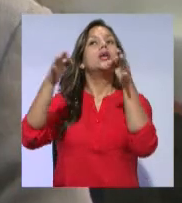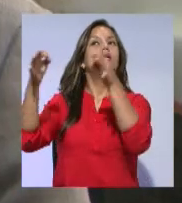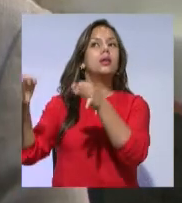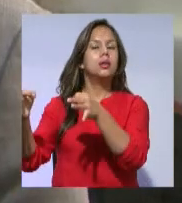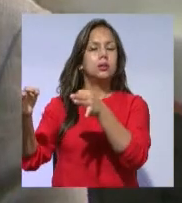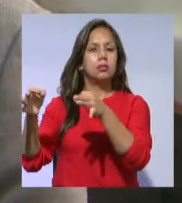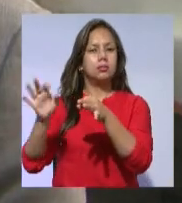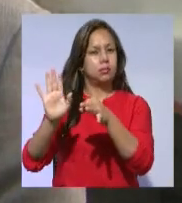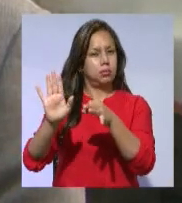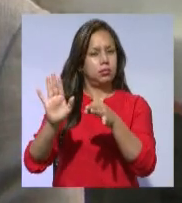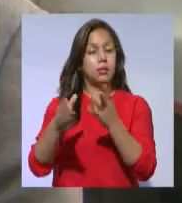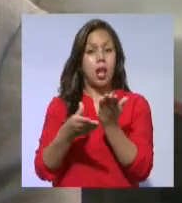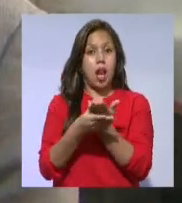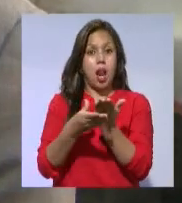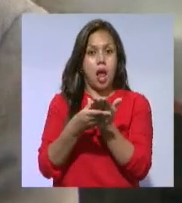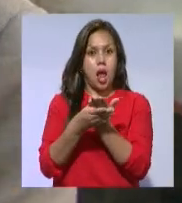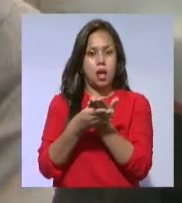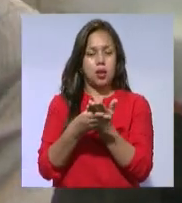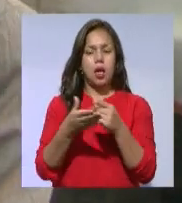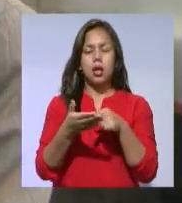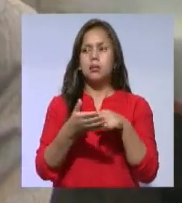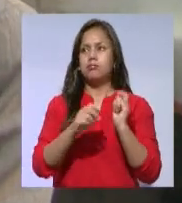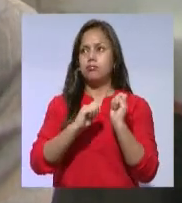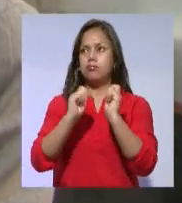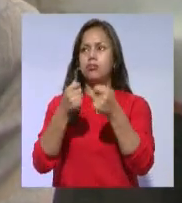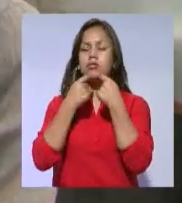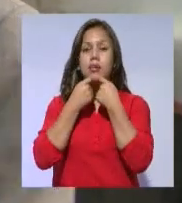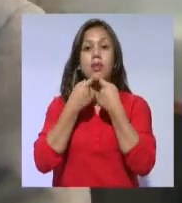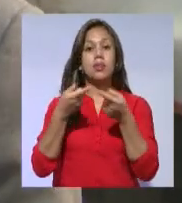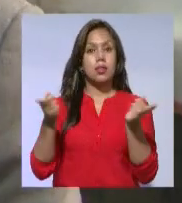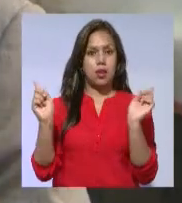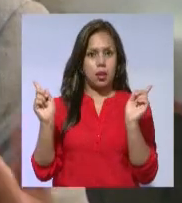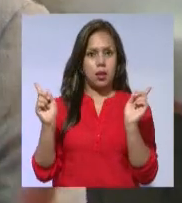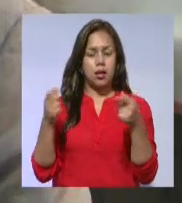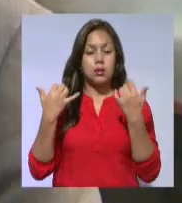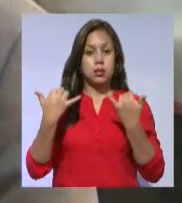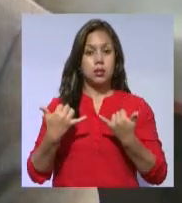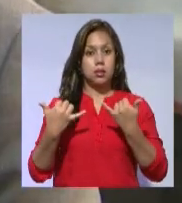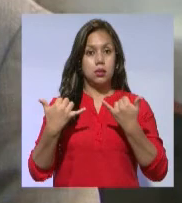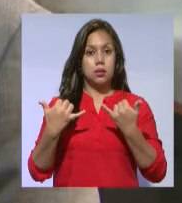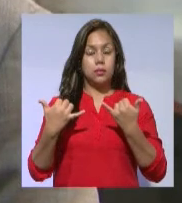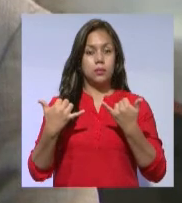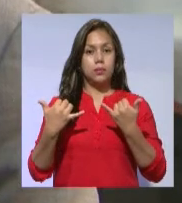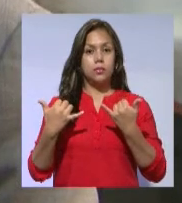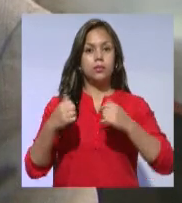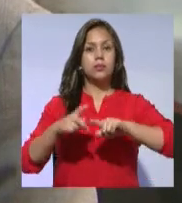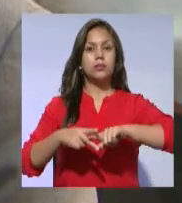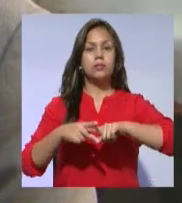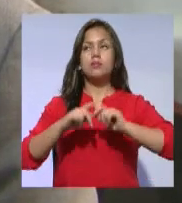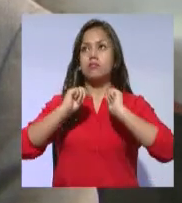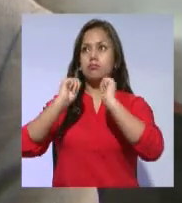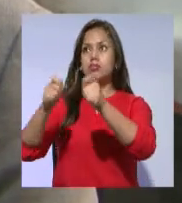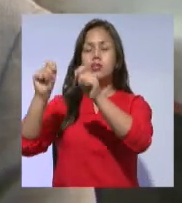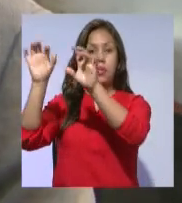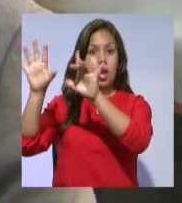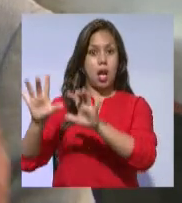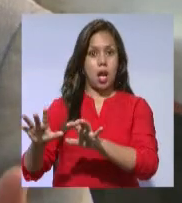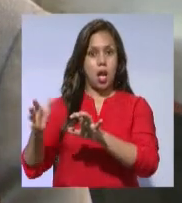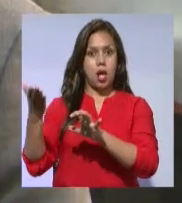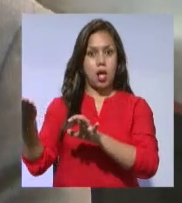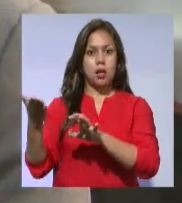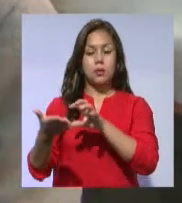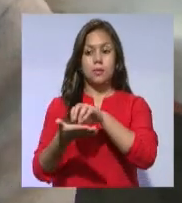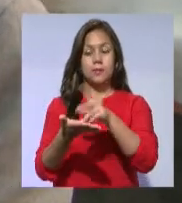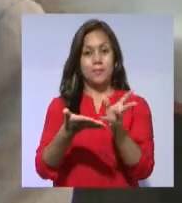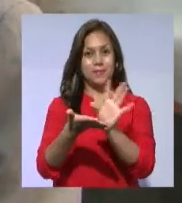acta constitutiva de la declaración el día de hoy es ingresado a la secretaría de la